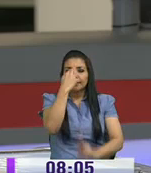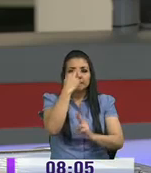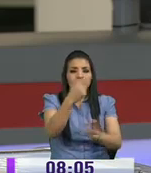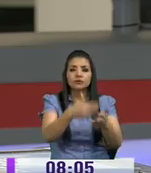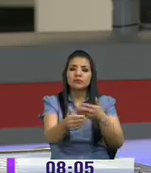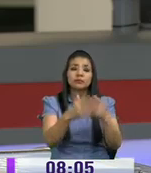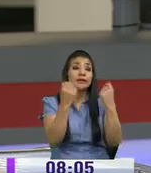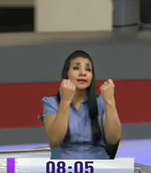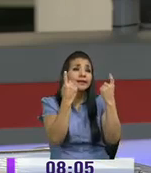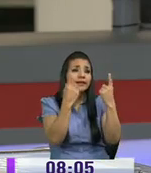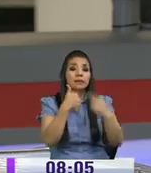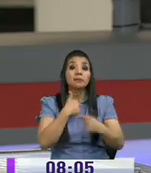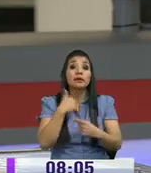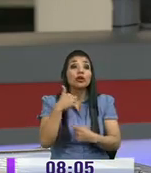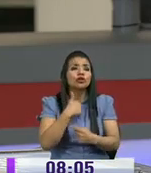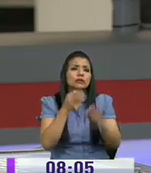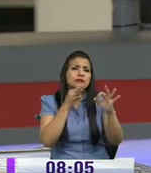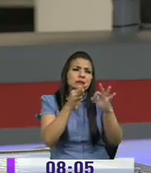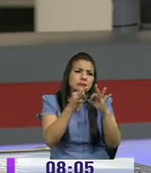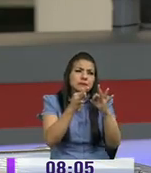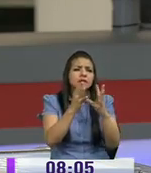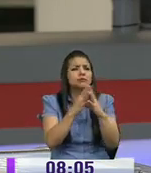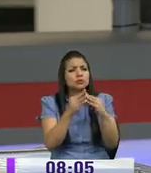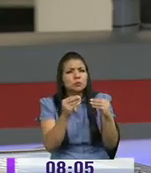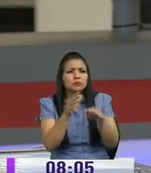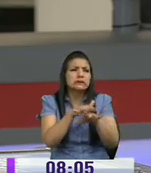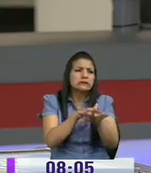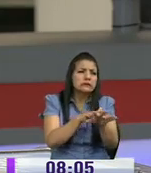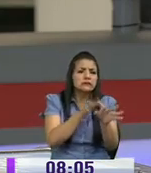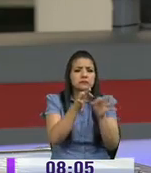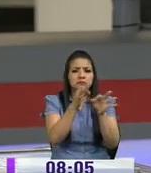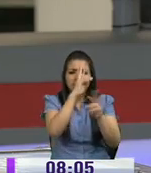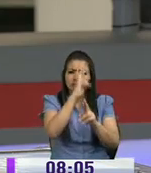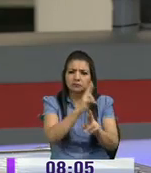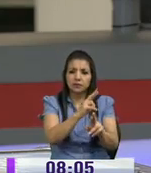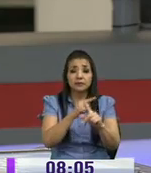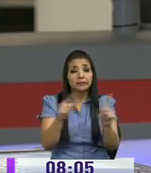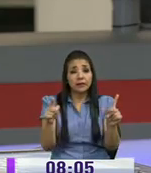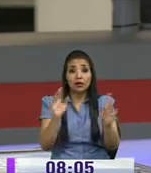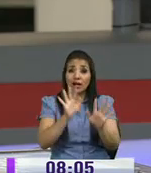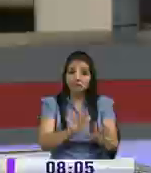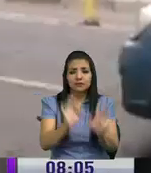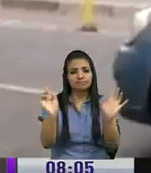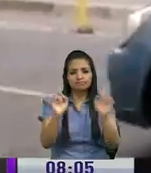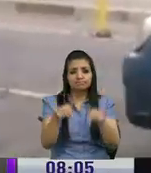hacerles entender con nuestra razón, pero no con violencia. Veamos el reportaje.